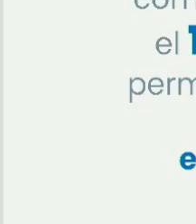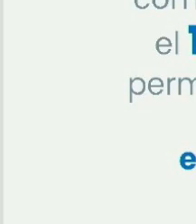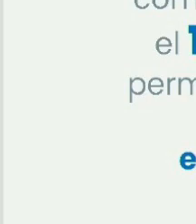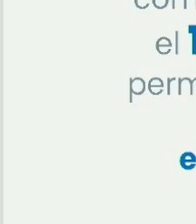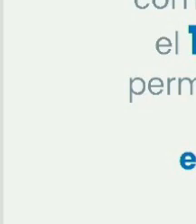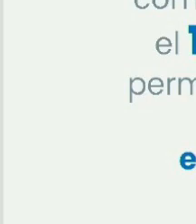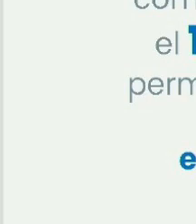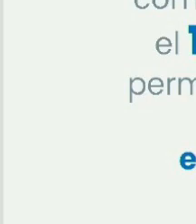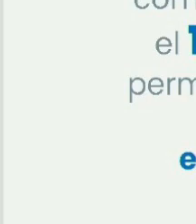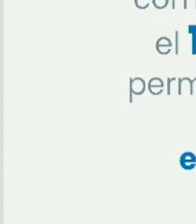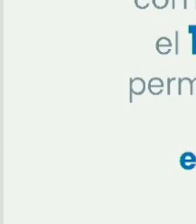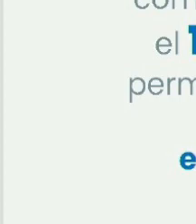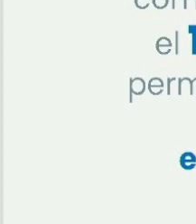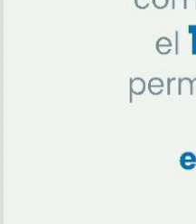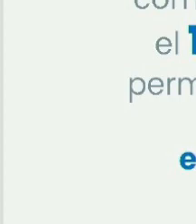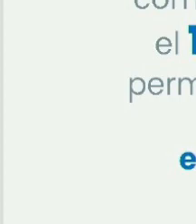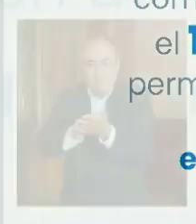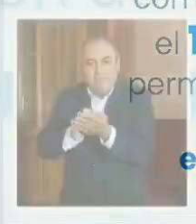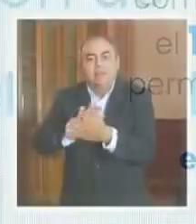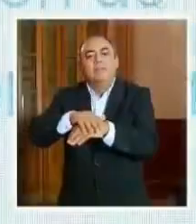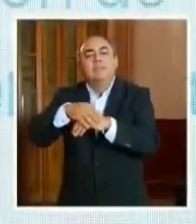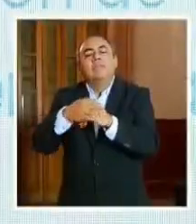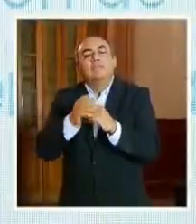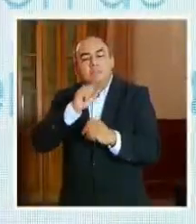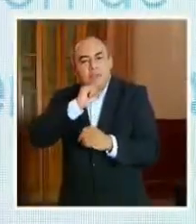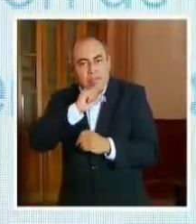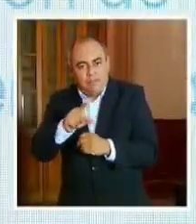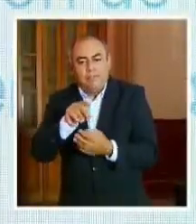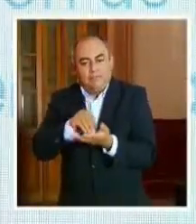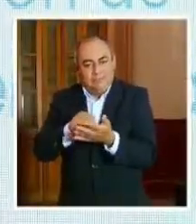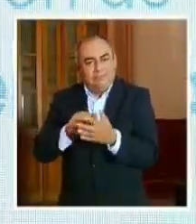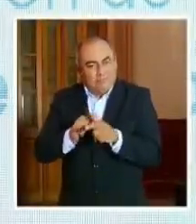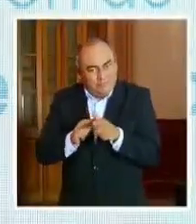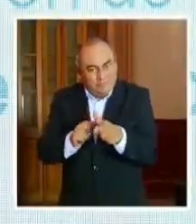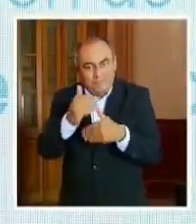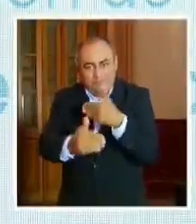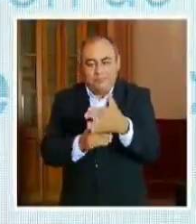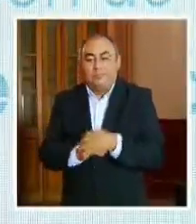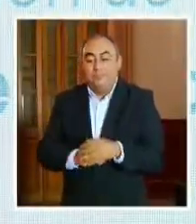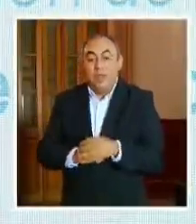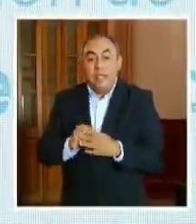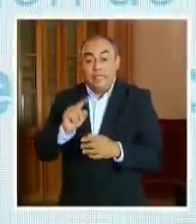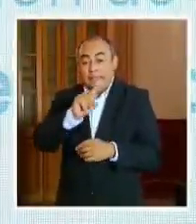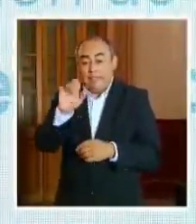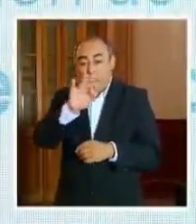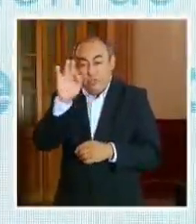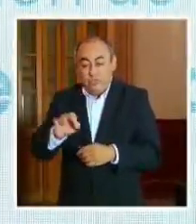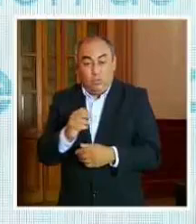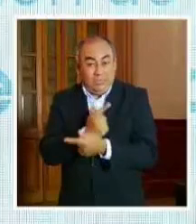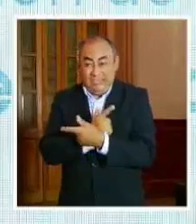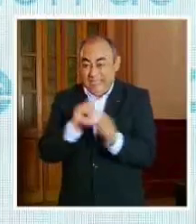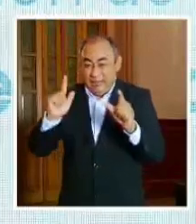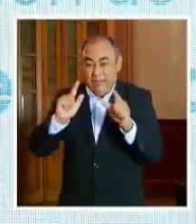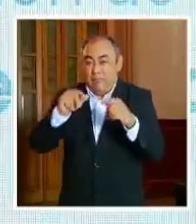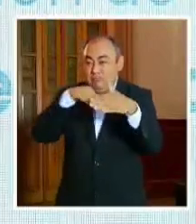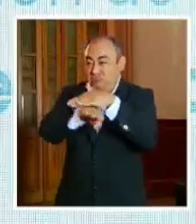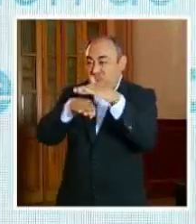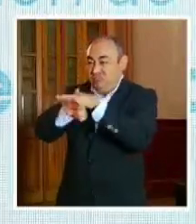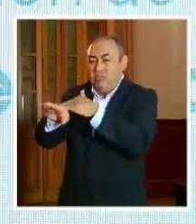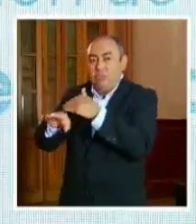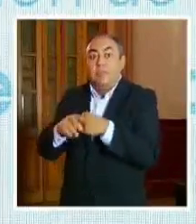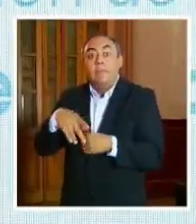aplicación del gel antibacterial. Al permitir el aforo del 100%, desaparece la